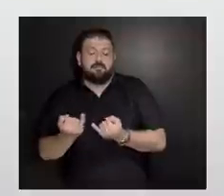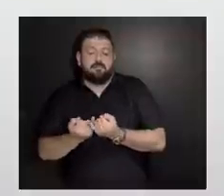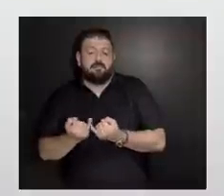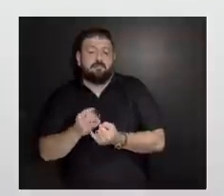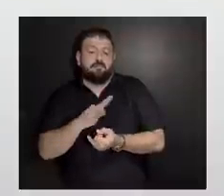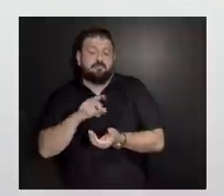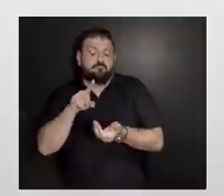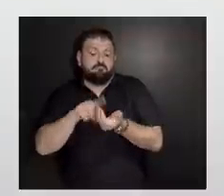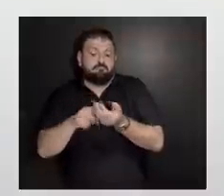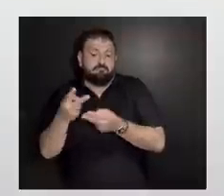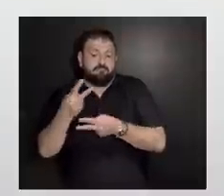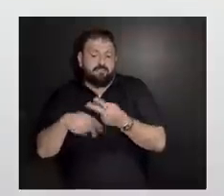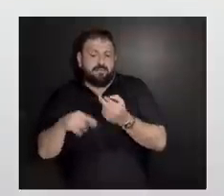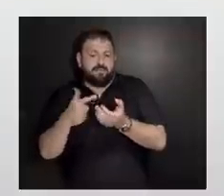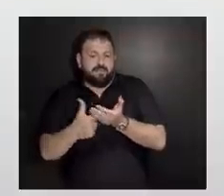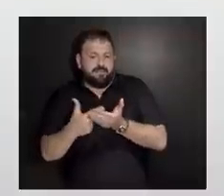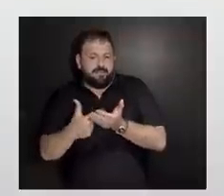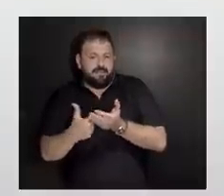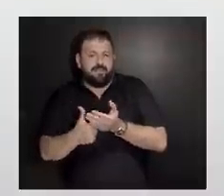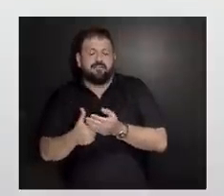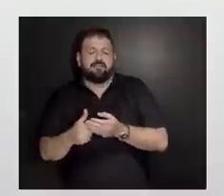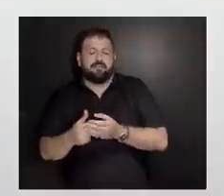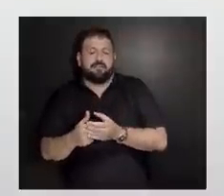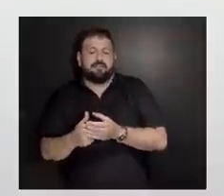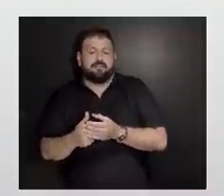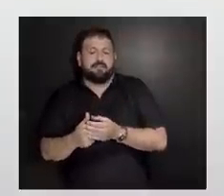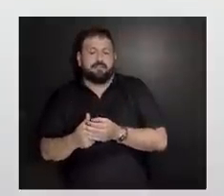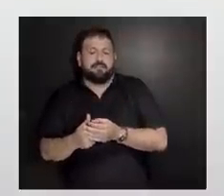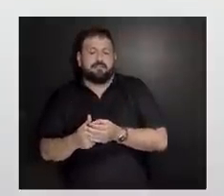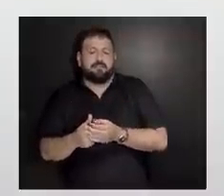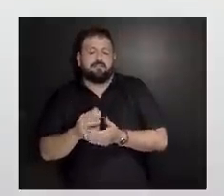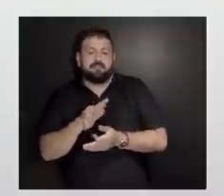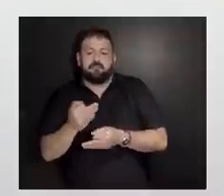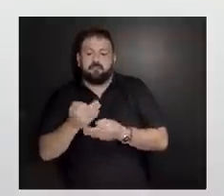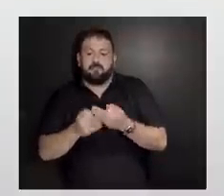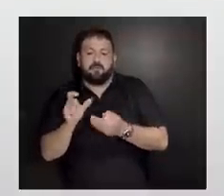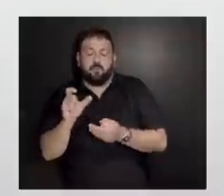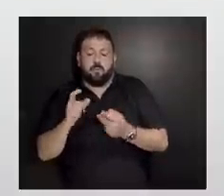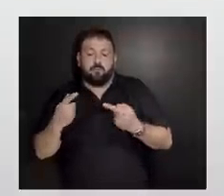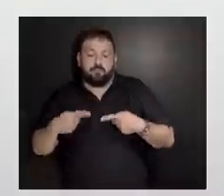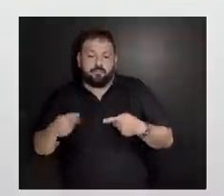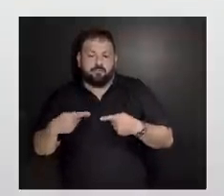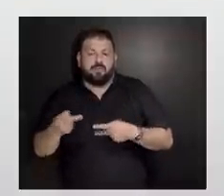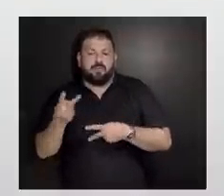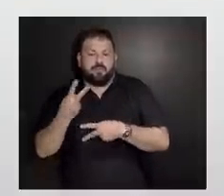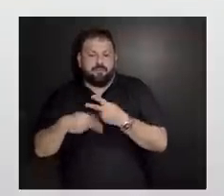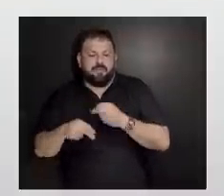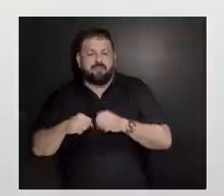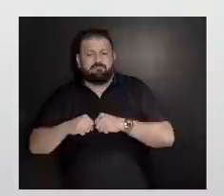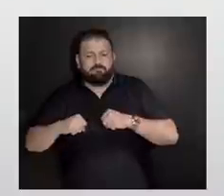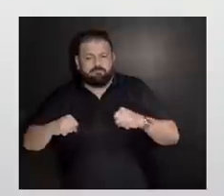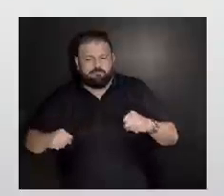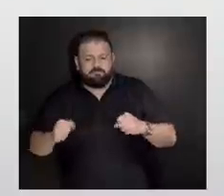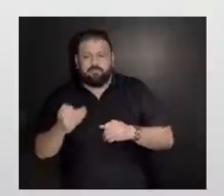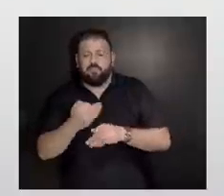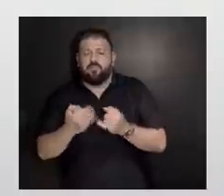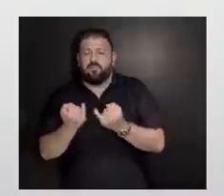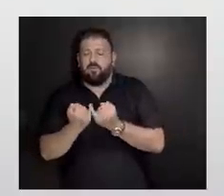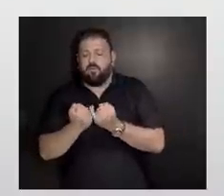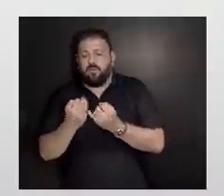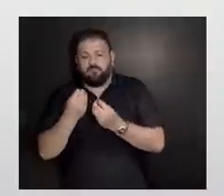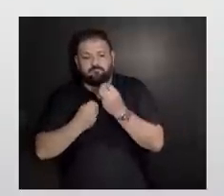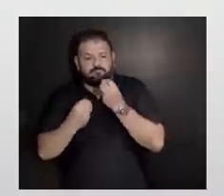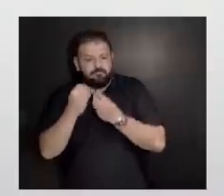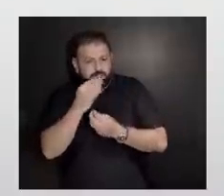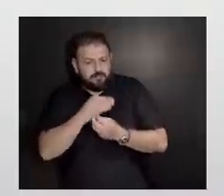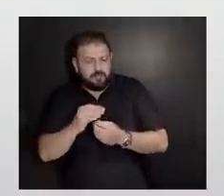grasa. De hecho, pues este tipo de condiciones es más común en personas que tienen sobrepeso, está más relacionada a los hábitos de alimentación